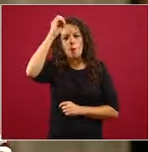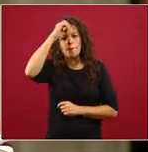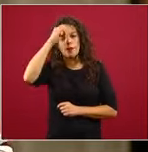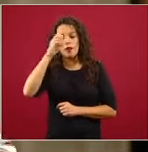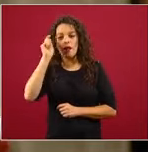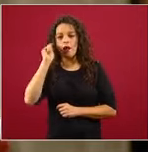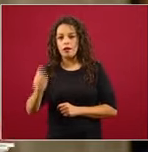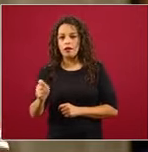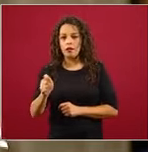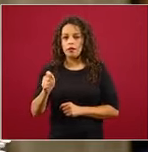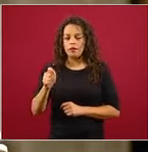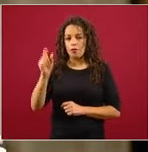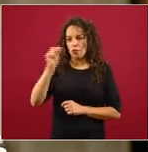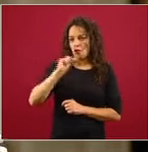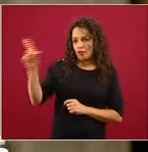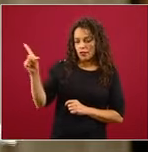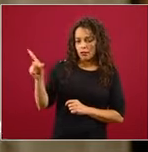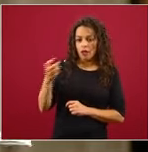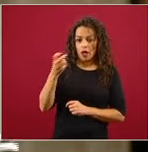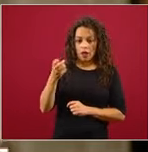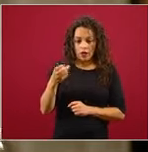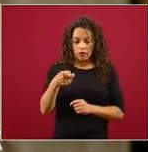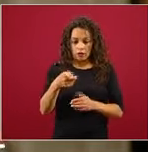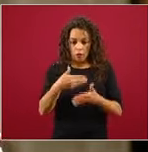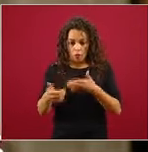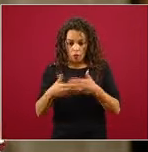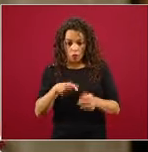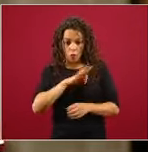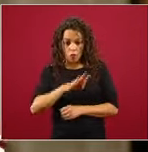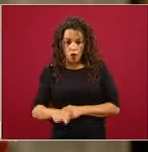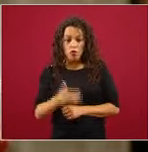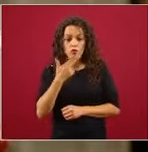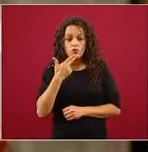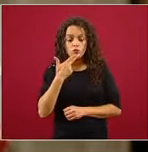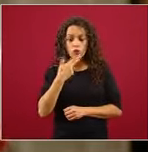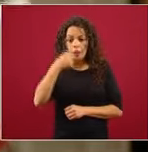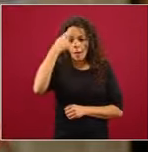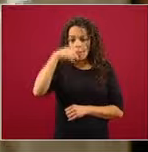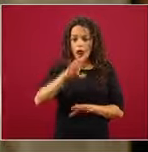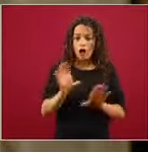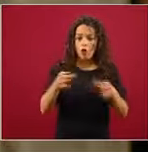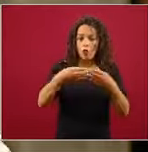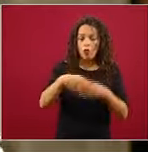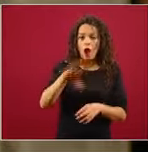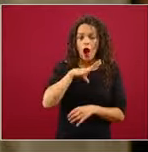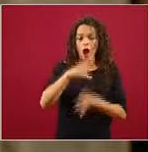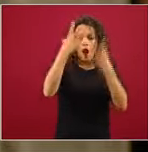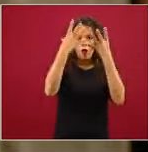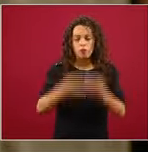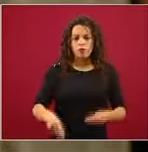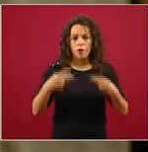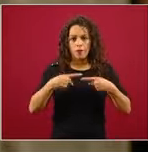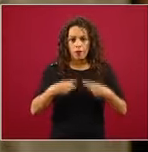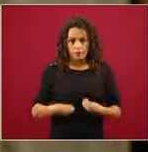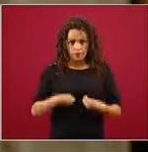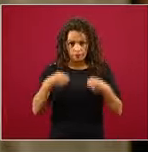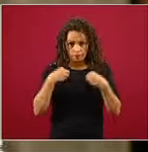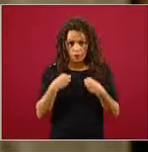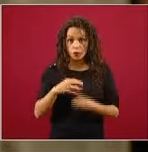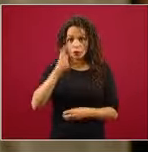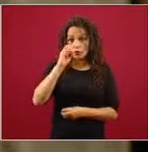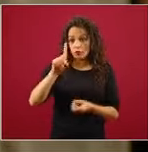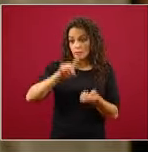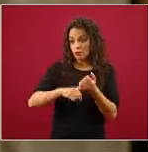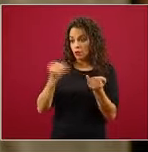este modelo, al menos en comunidades de mayor densidad poblacional, como los municipios conurbados de la Ciudad de México y otras